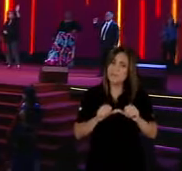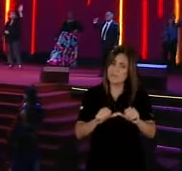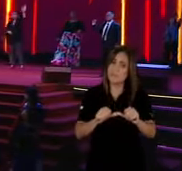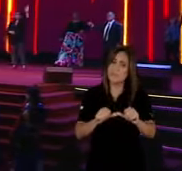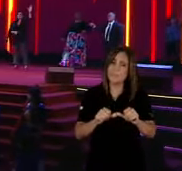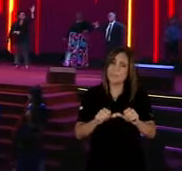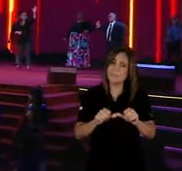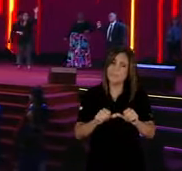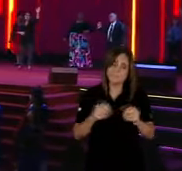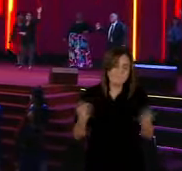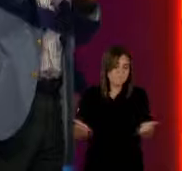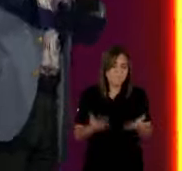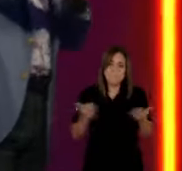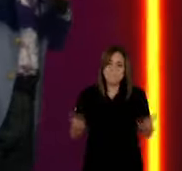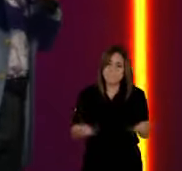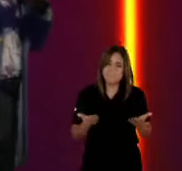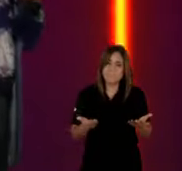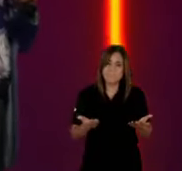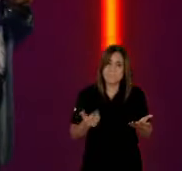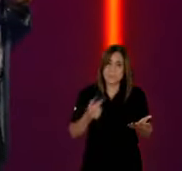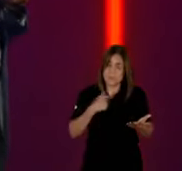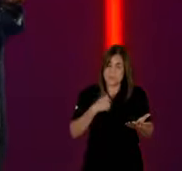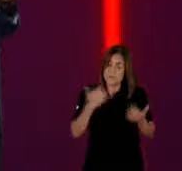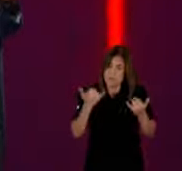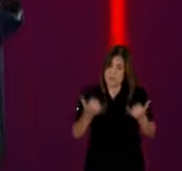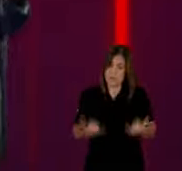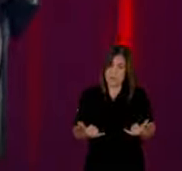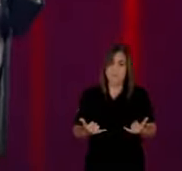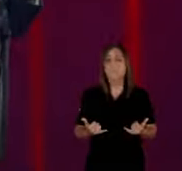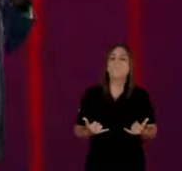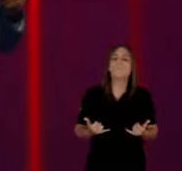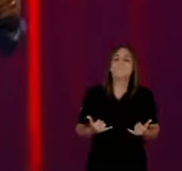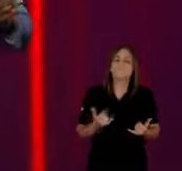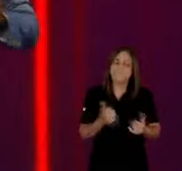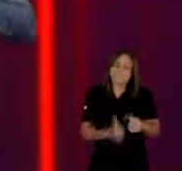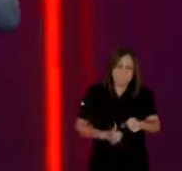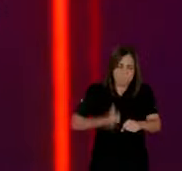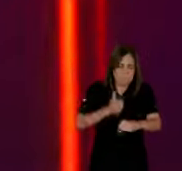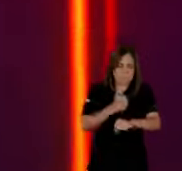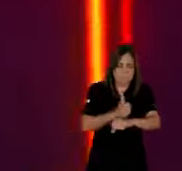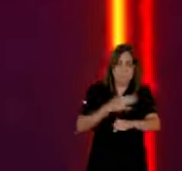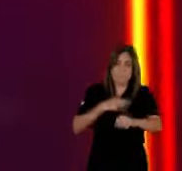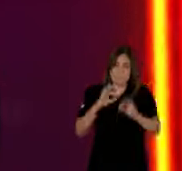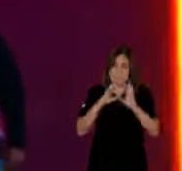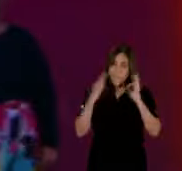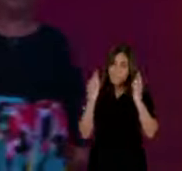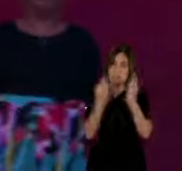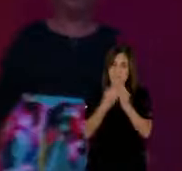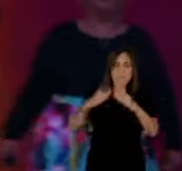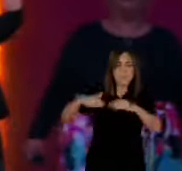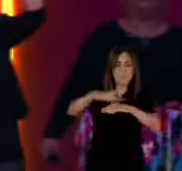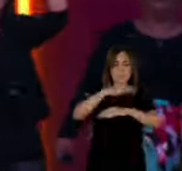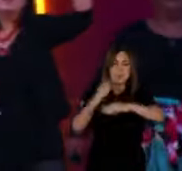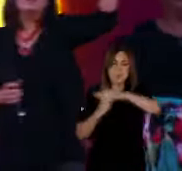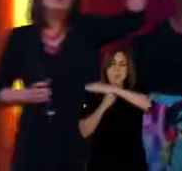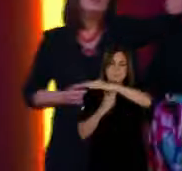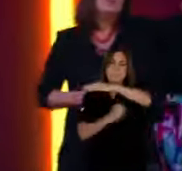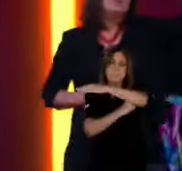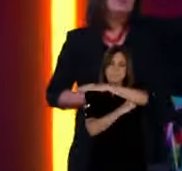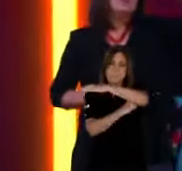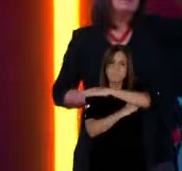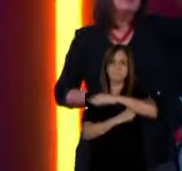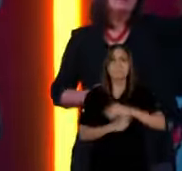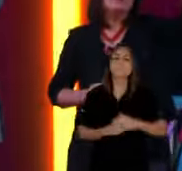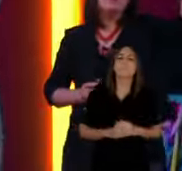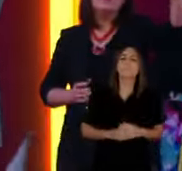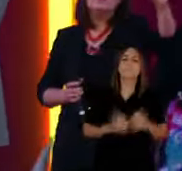las rocas. Pero quiero aprovechar este tiempo y orar tu petición. Lo que tú has estado pidiendo al